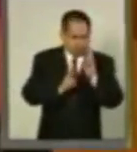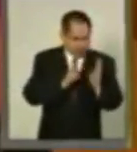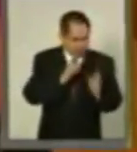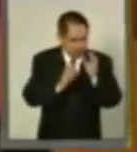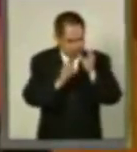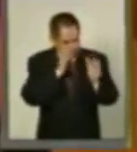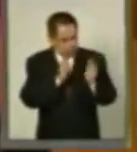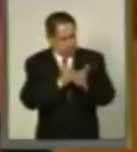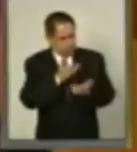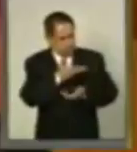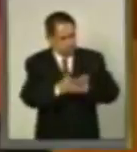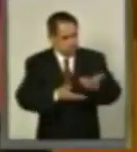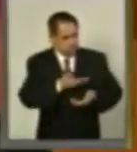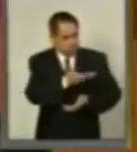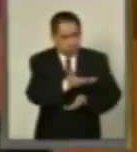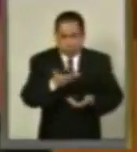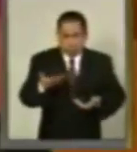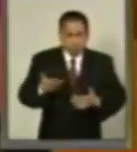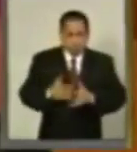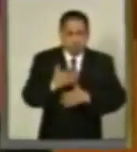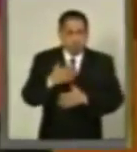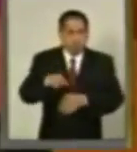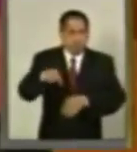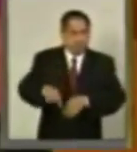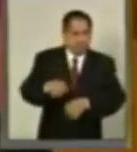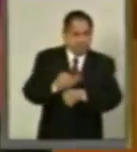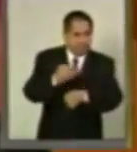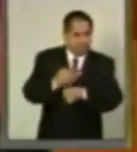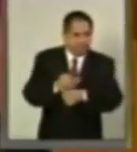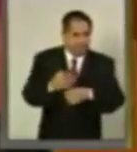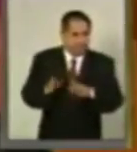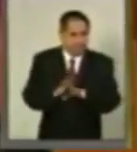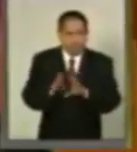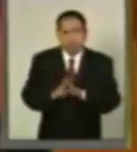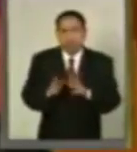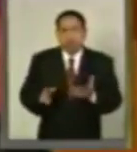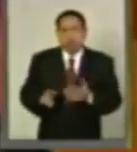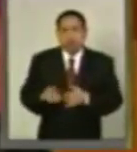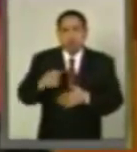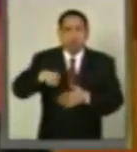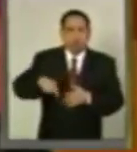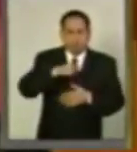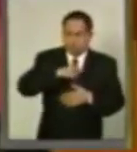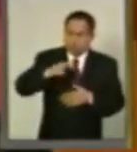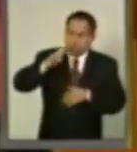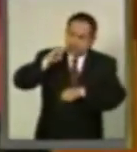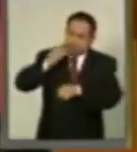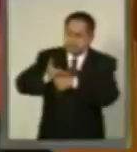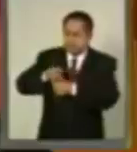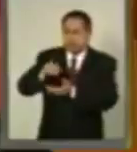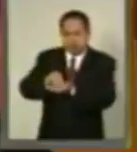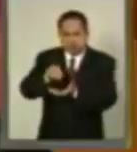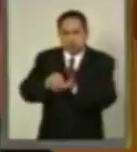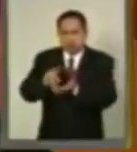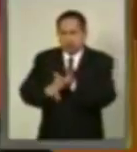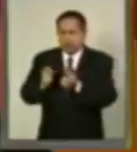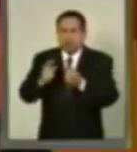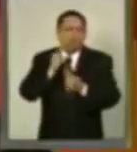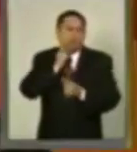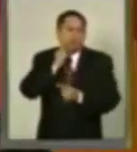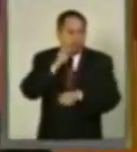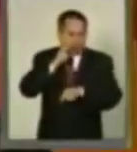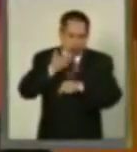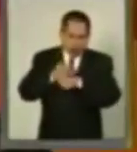usted, porque aún aquí no perdemos el sentido de la responsabilidad para la